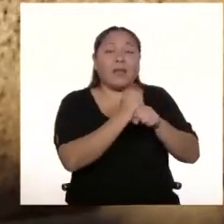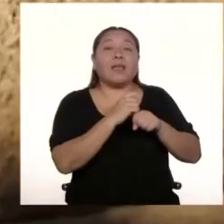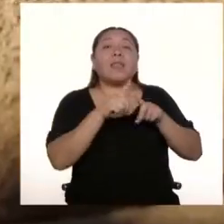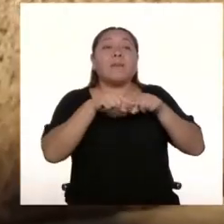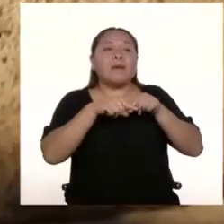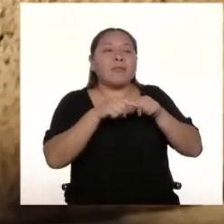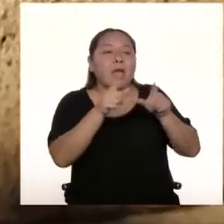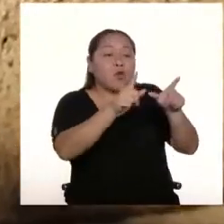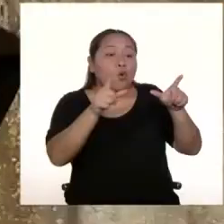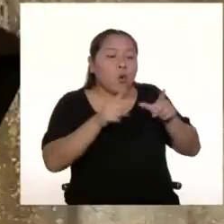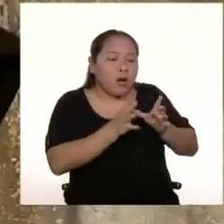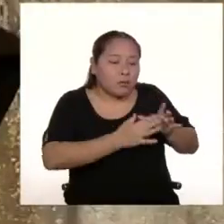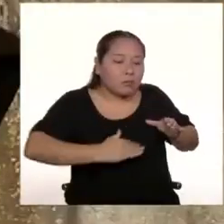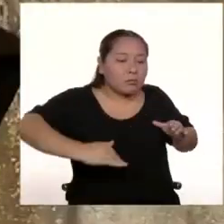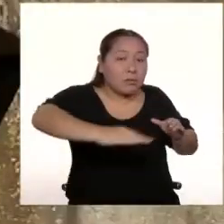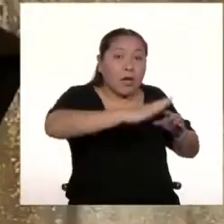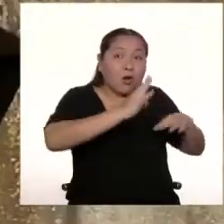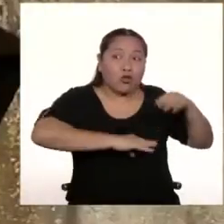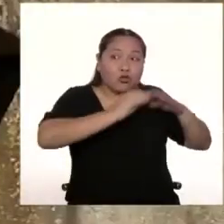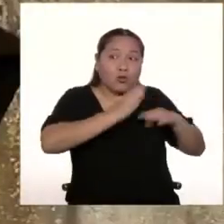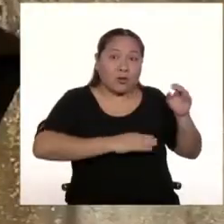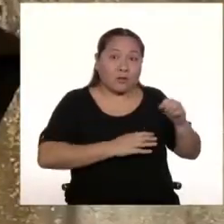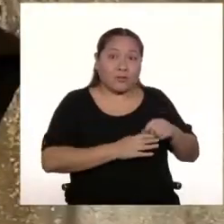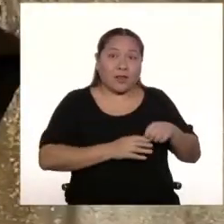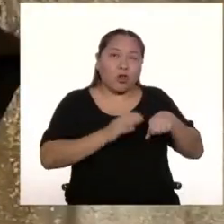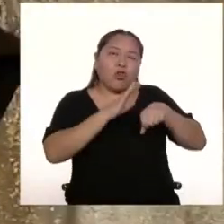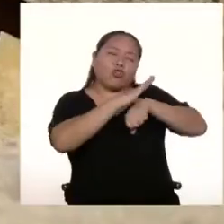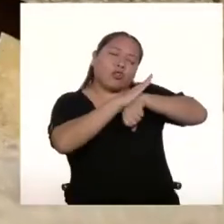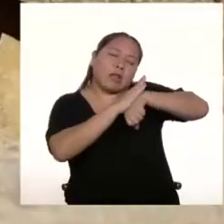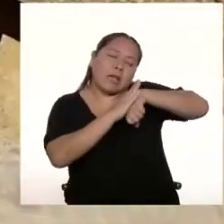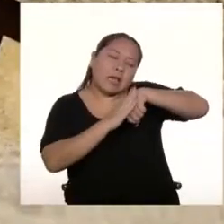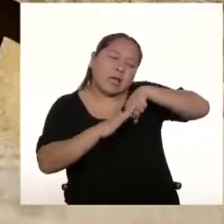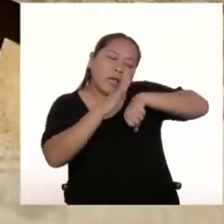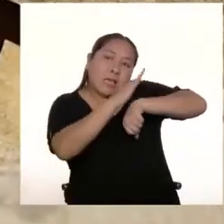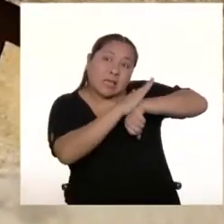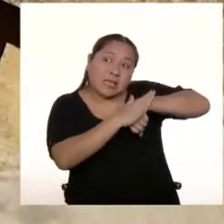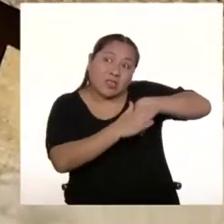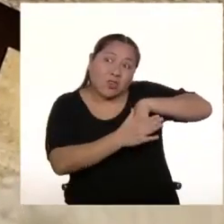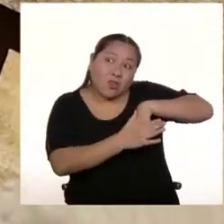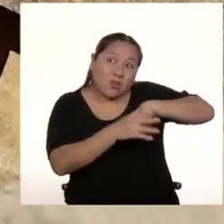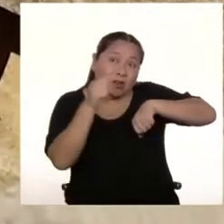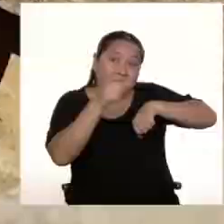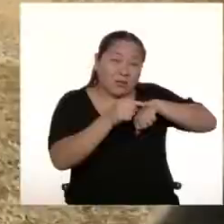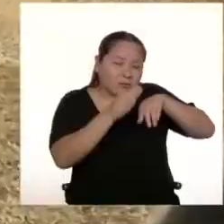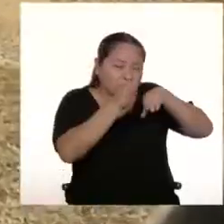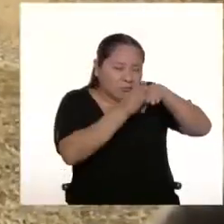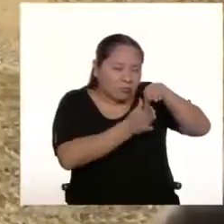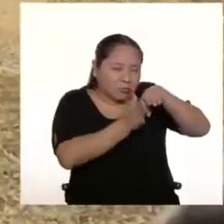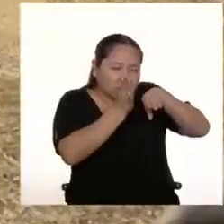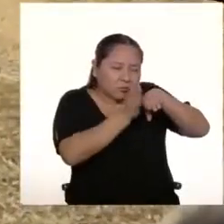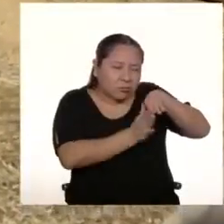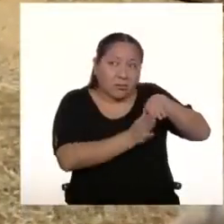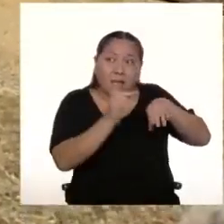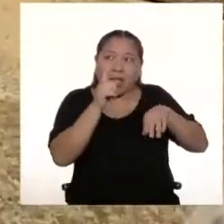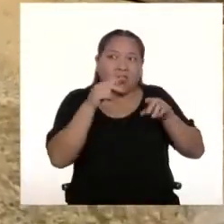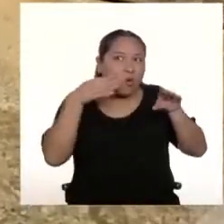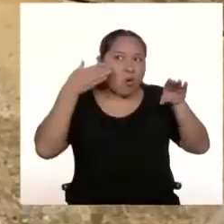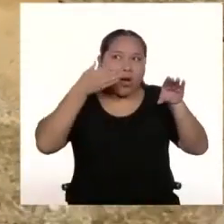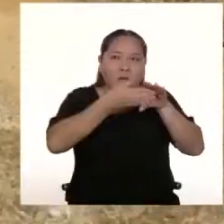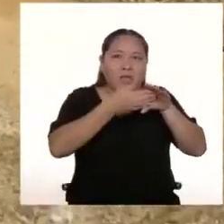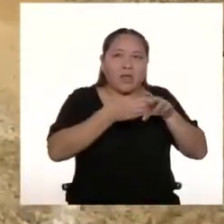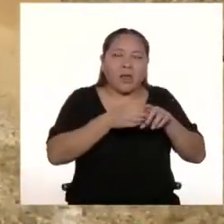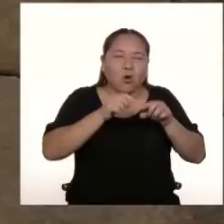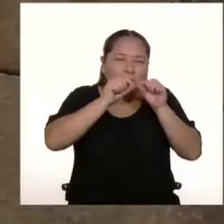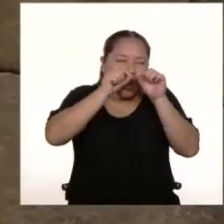los recintos más importantes. En estos casos el corte es tan exacto que no entra una aguja entre las